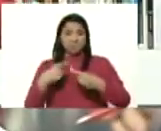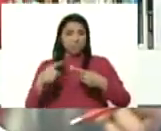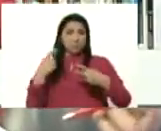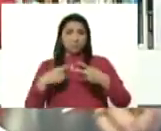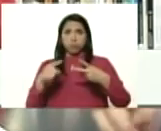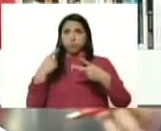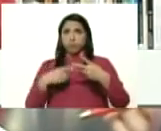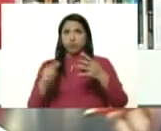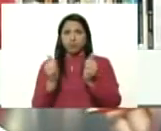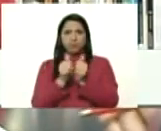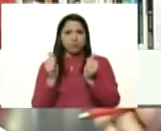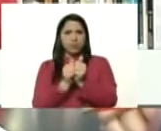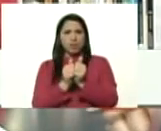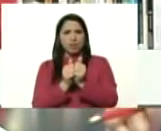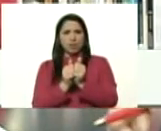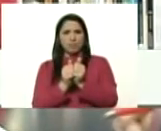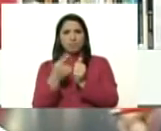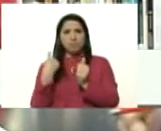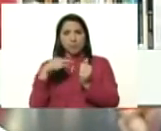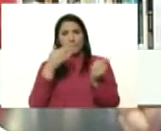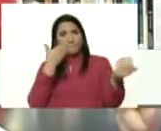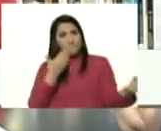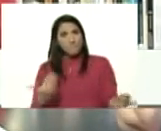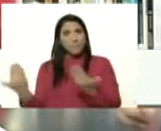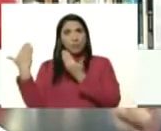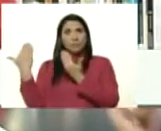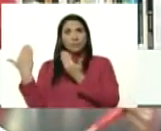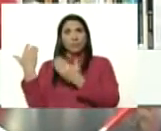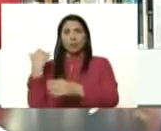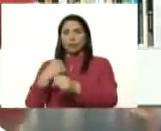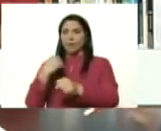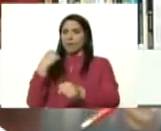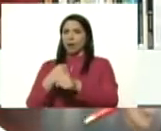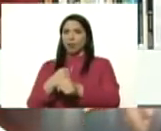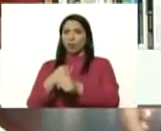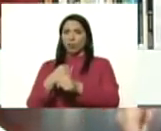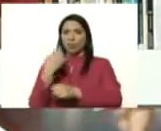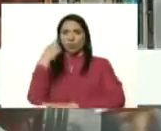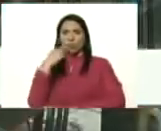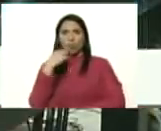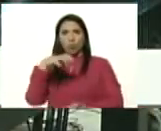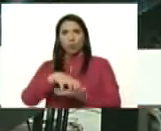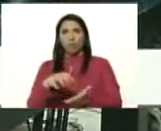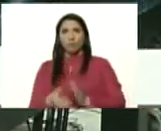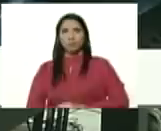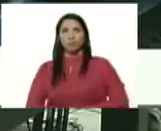Bausilún. Tiene la palabra, que hable la clase obrera de Guayana. Adelante.